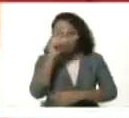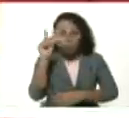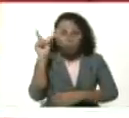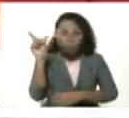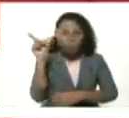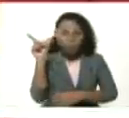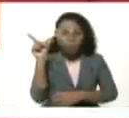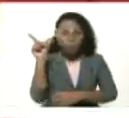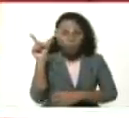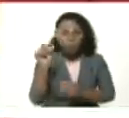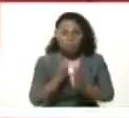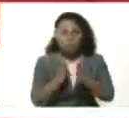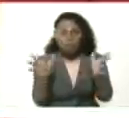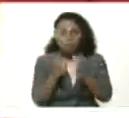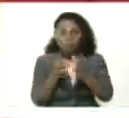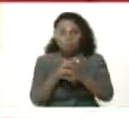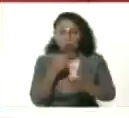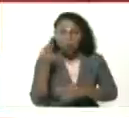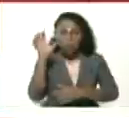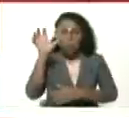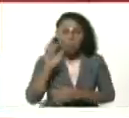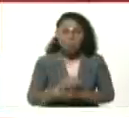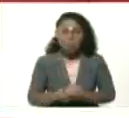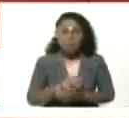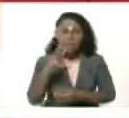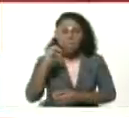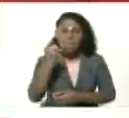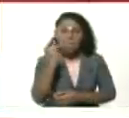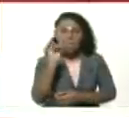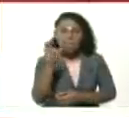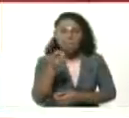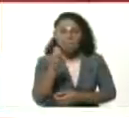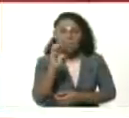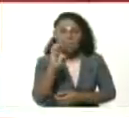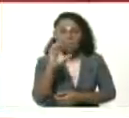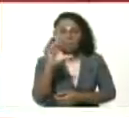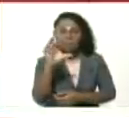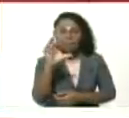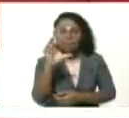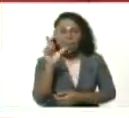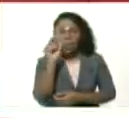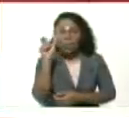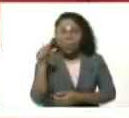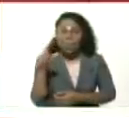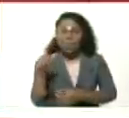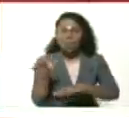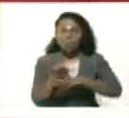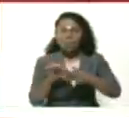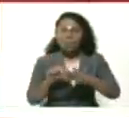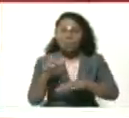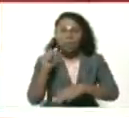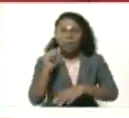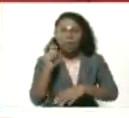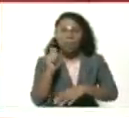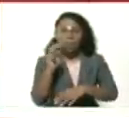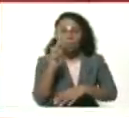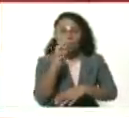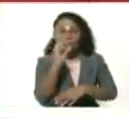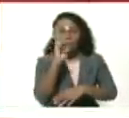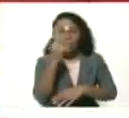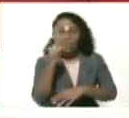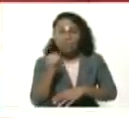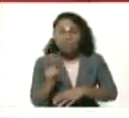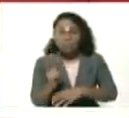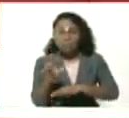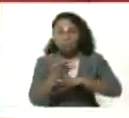Unido y del Gran Polo Patriótico, Miguel Rodríguez, municipio Atures, David Quintero, municipio